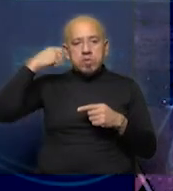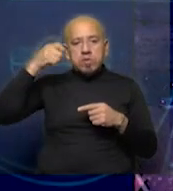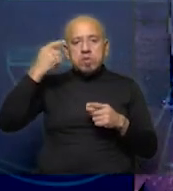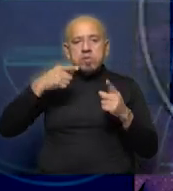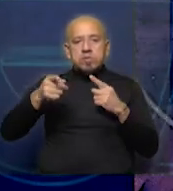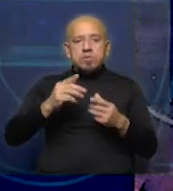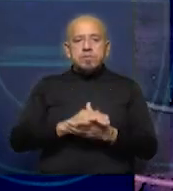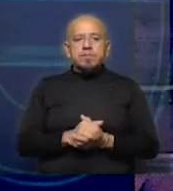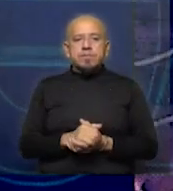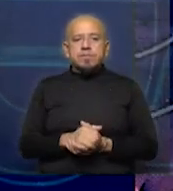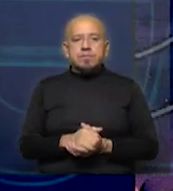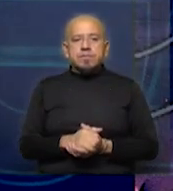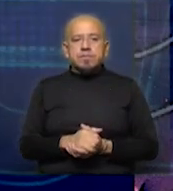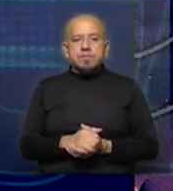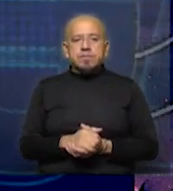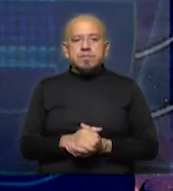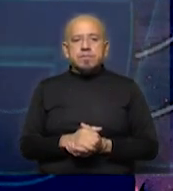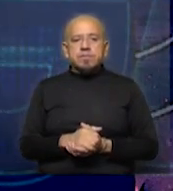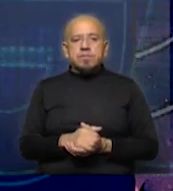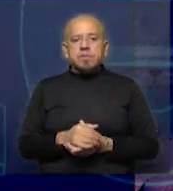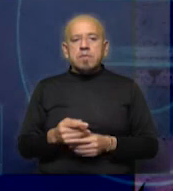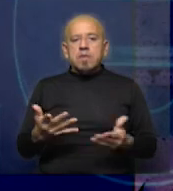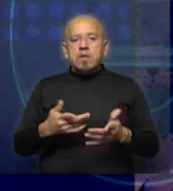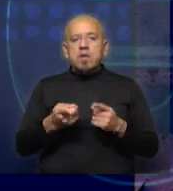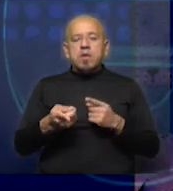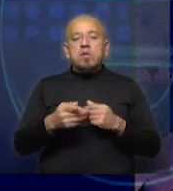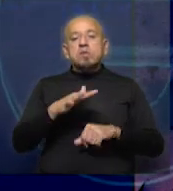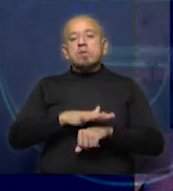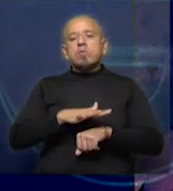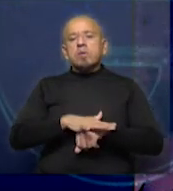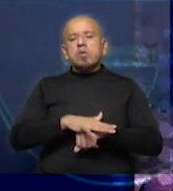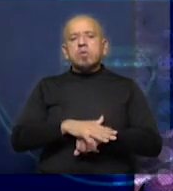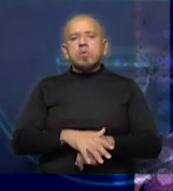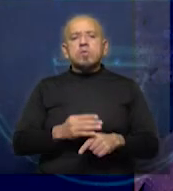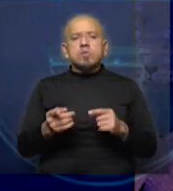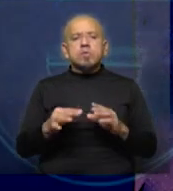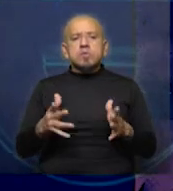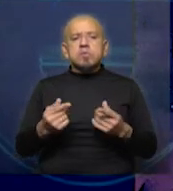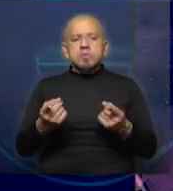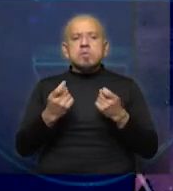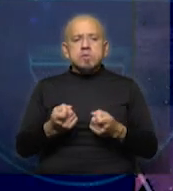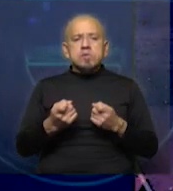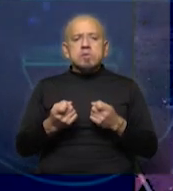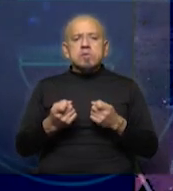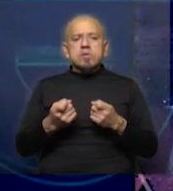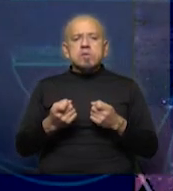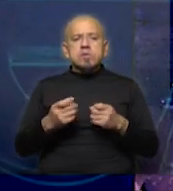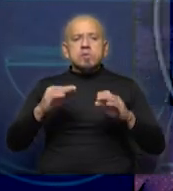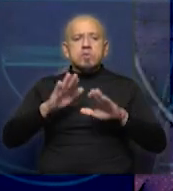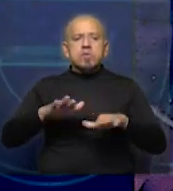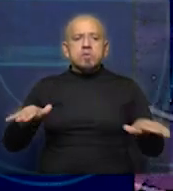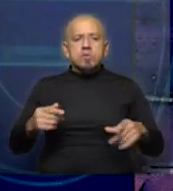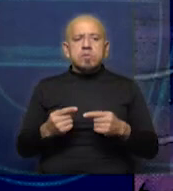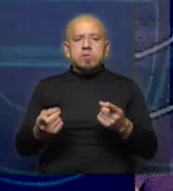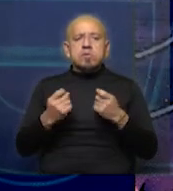concierto Contame un poco en este momento histórico Cómo qué precisan los niños qué sienten ustedes que están precisando y me